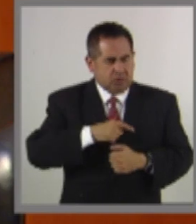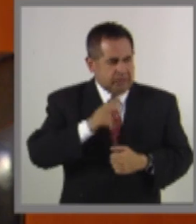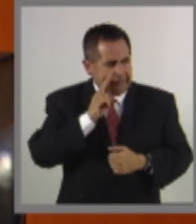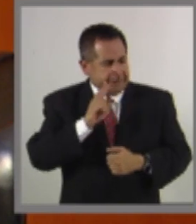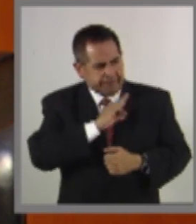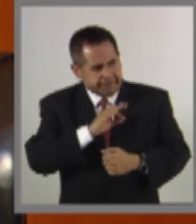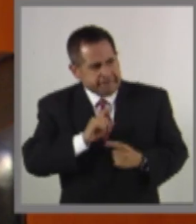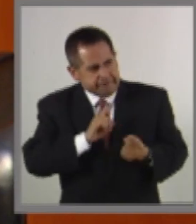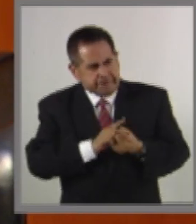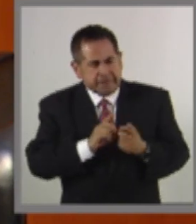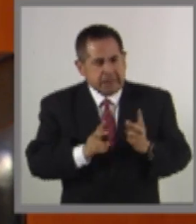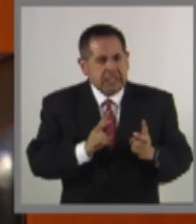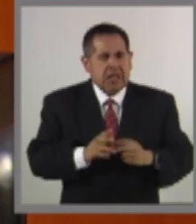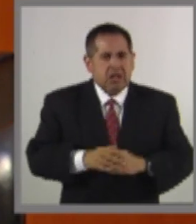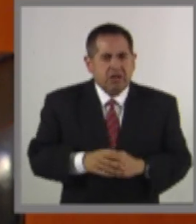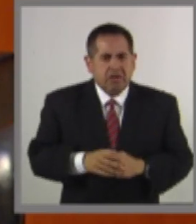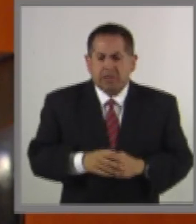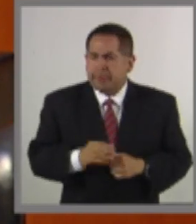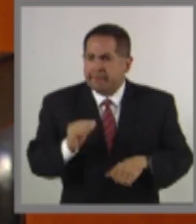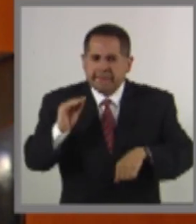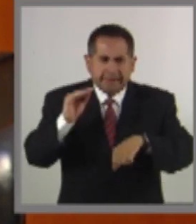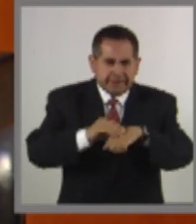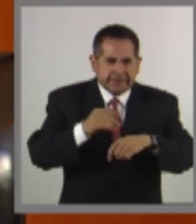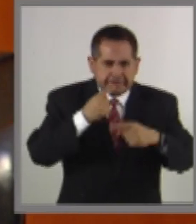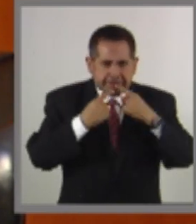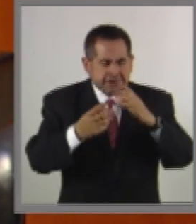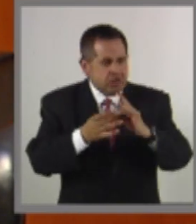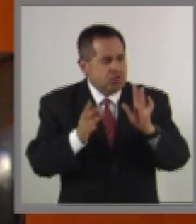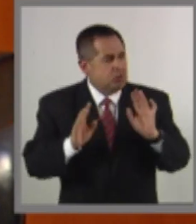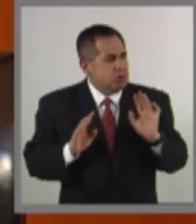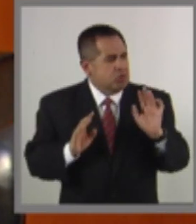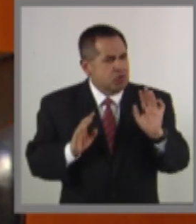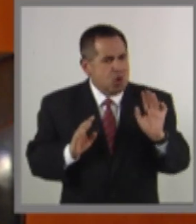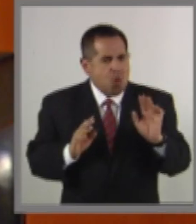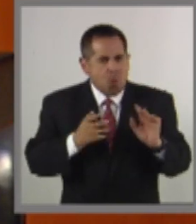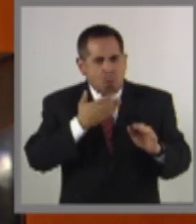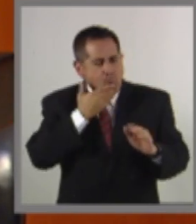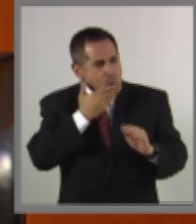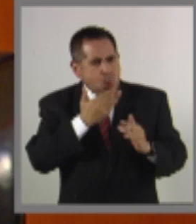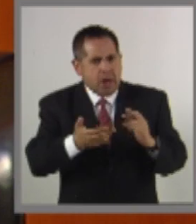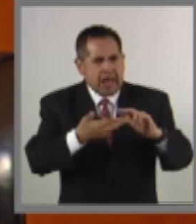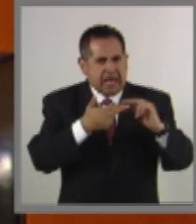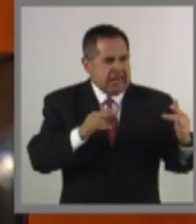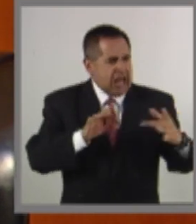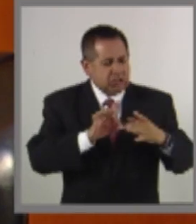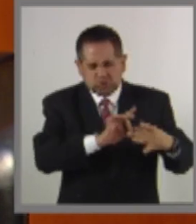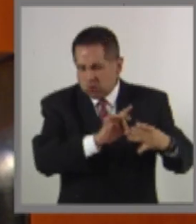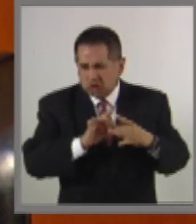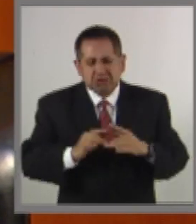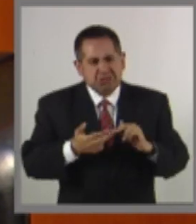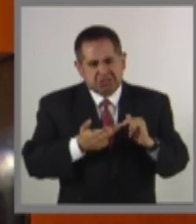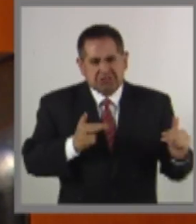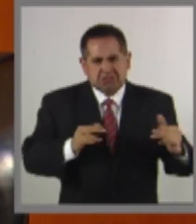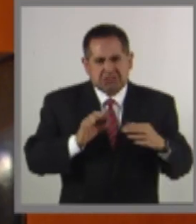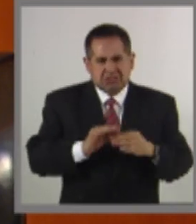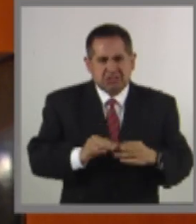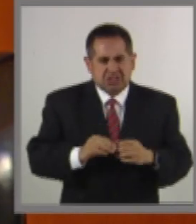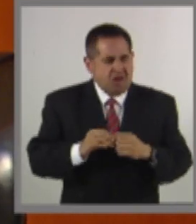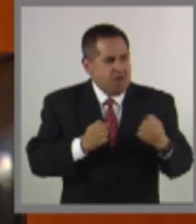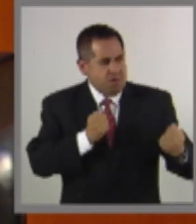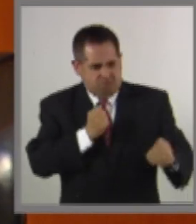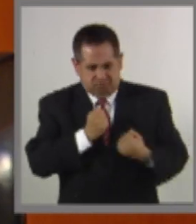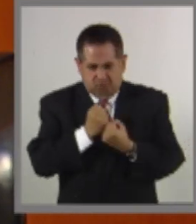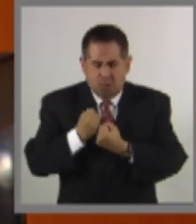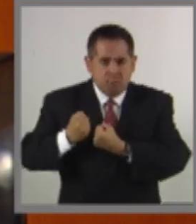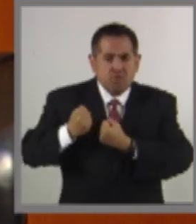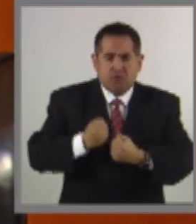pudimos establecer una sólida relación y sin duda fortaleció nuestra